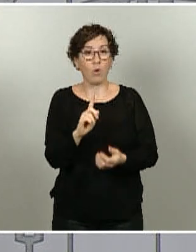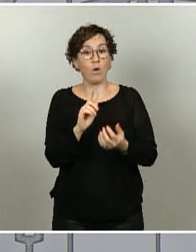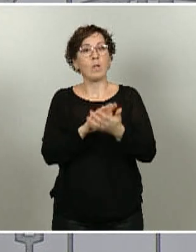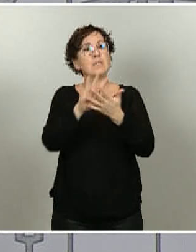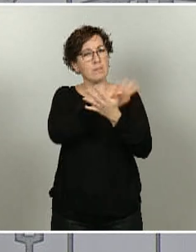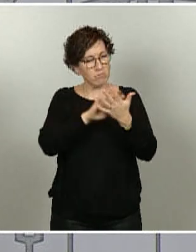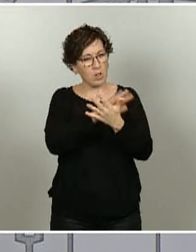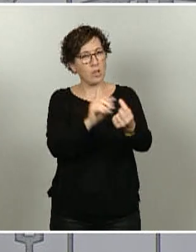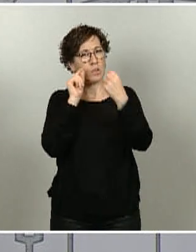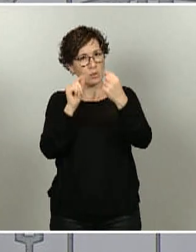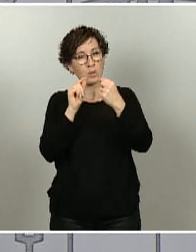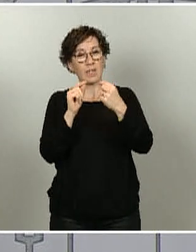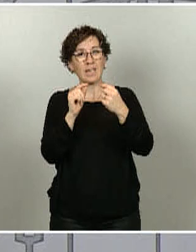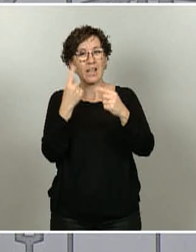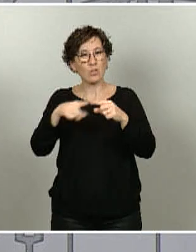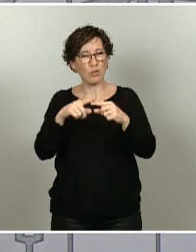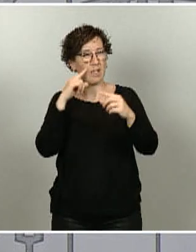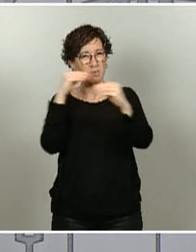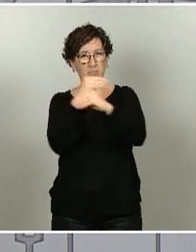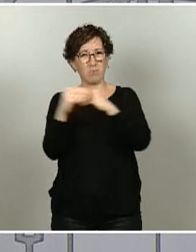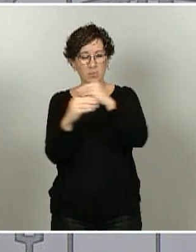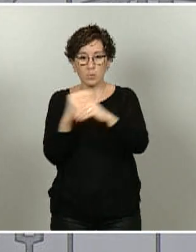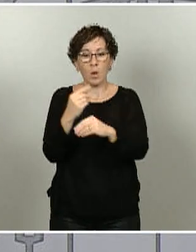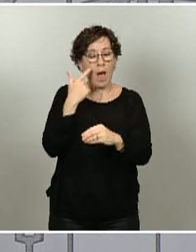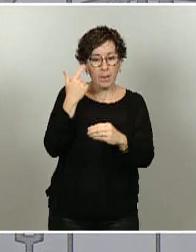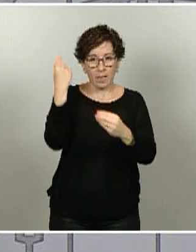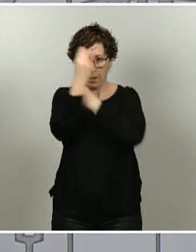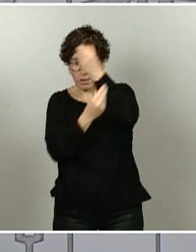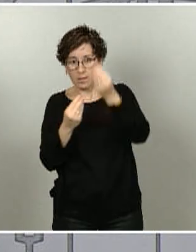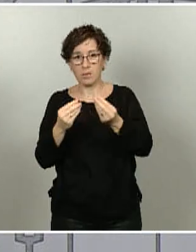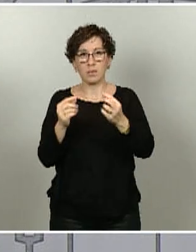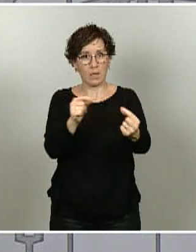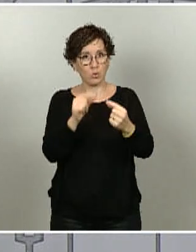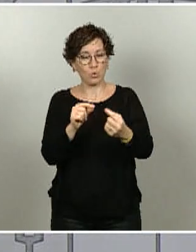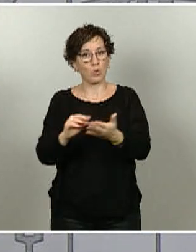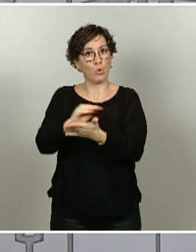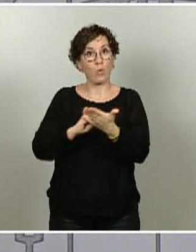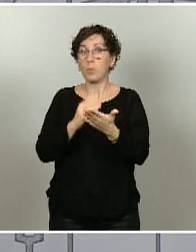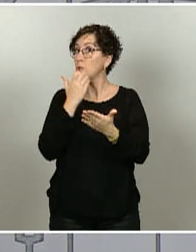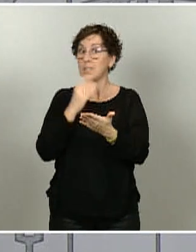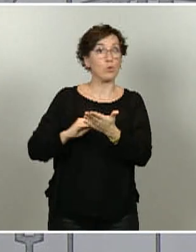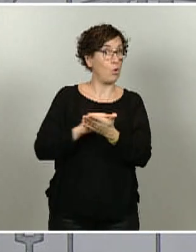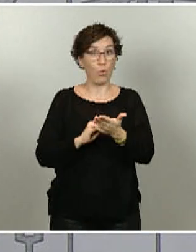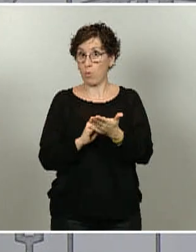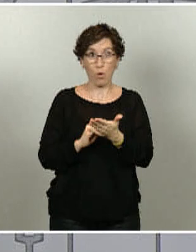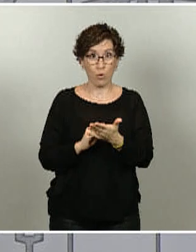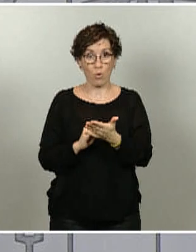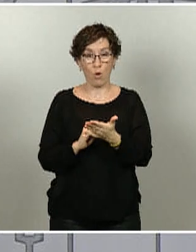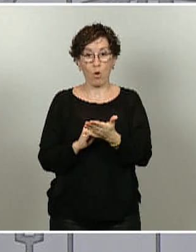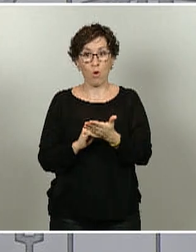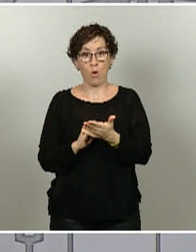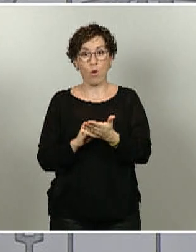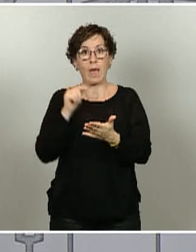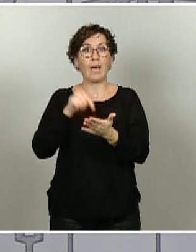incongruencias se solucionan, se discuten, se valoran y si no se pueden solucionar, obviamente no puede ser un punto a favor para poder pasar